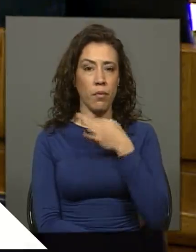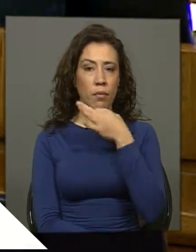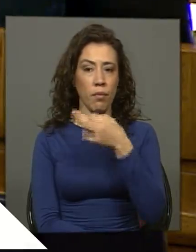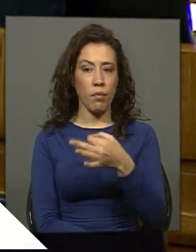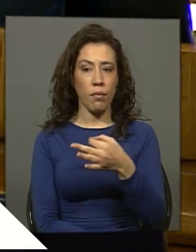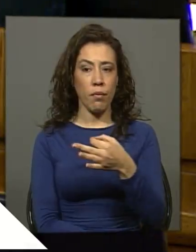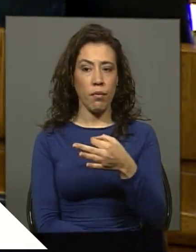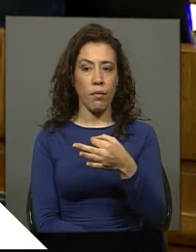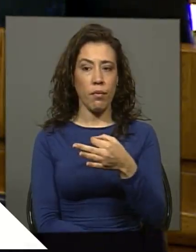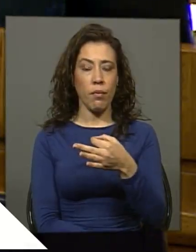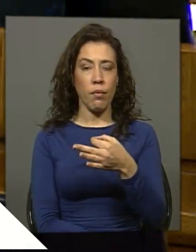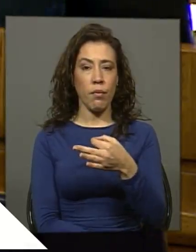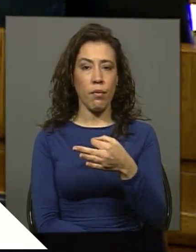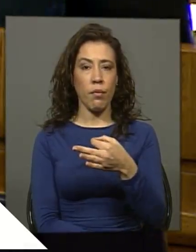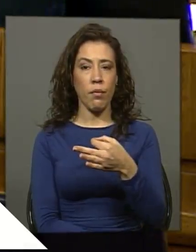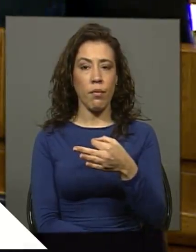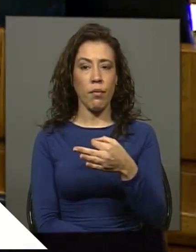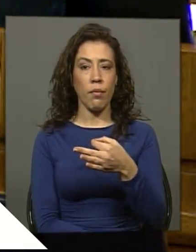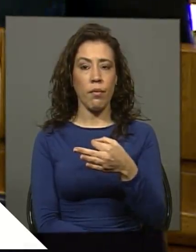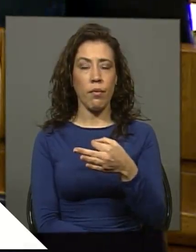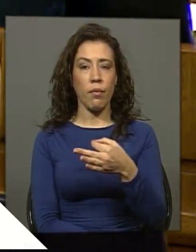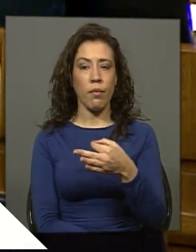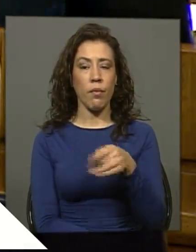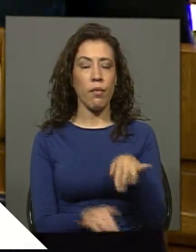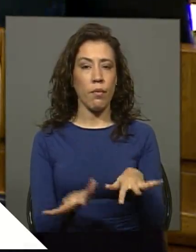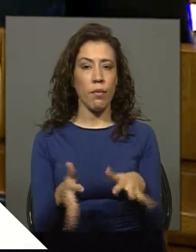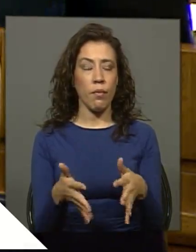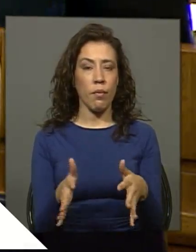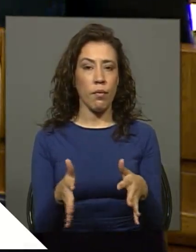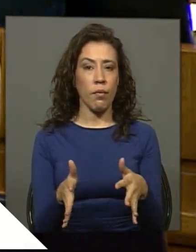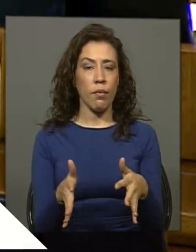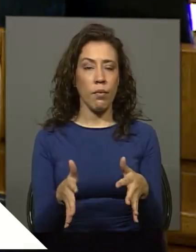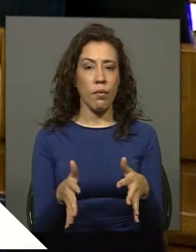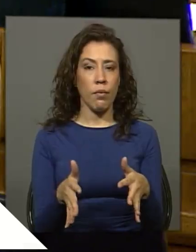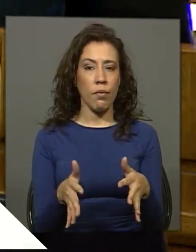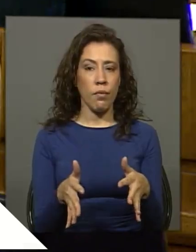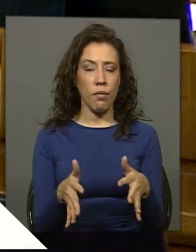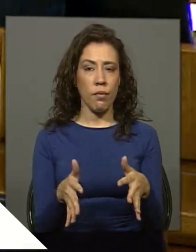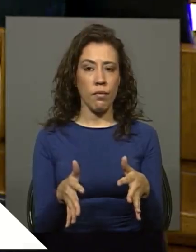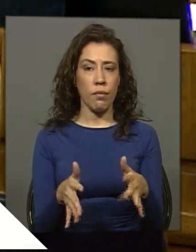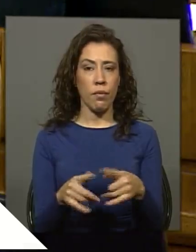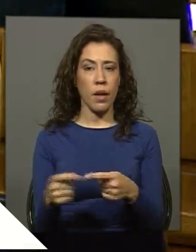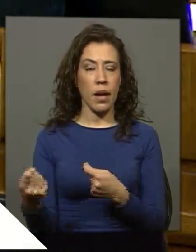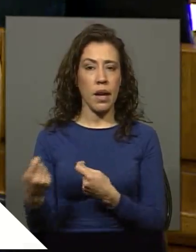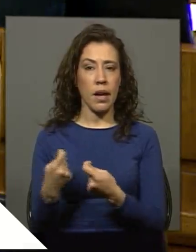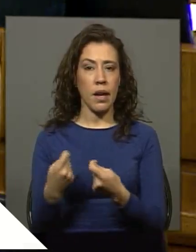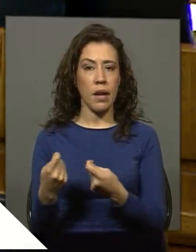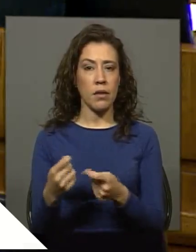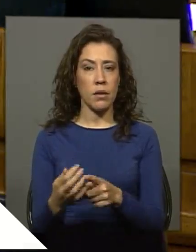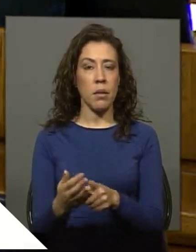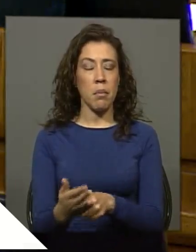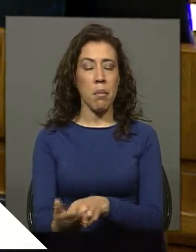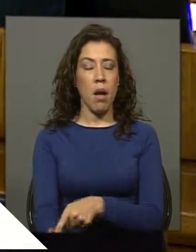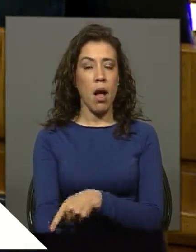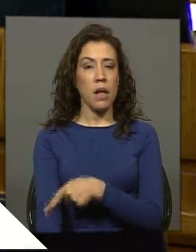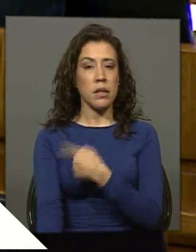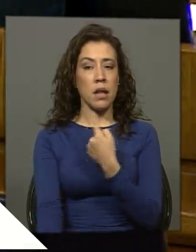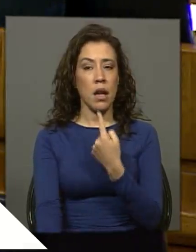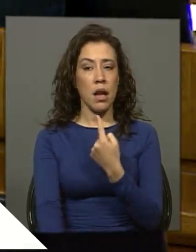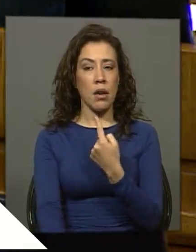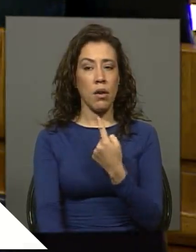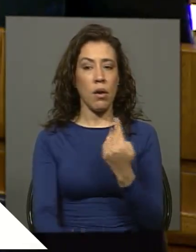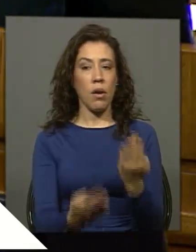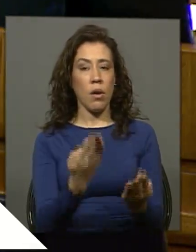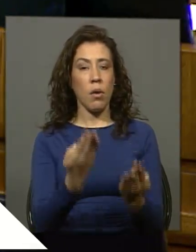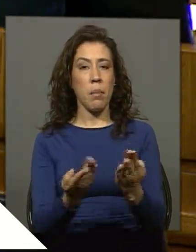aquello que este es probablemente una de las negociaciones de más larga duración en